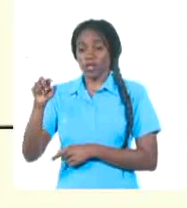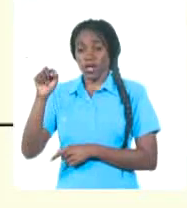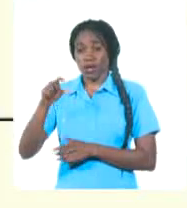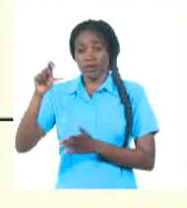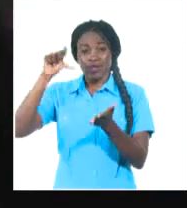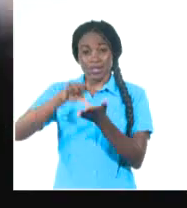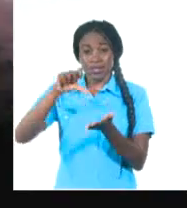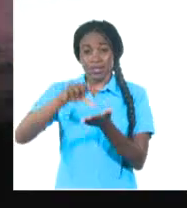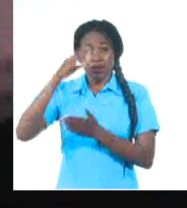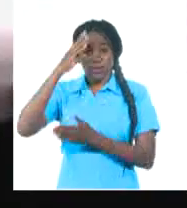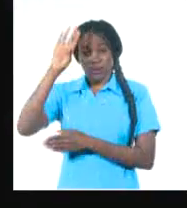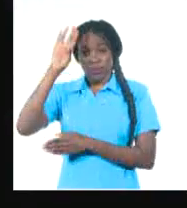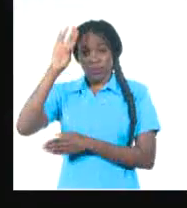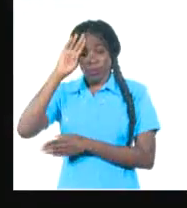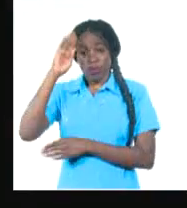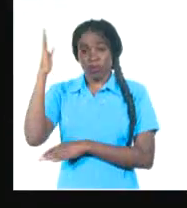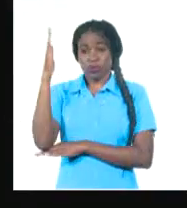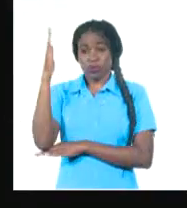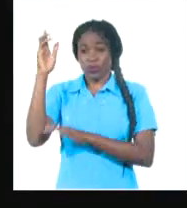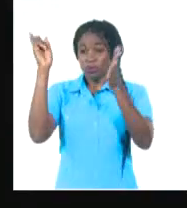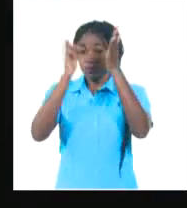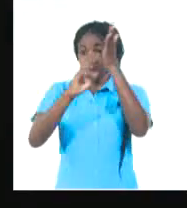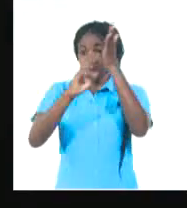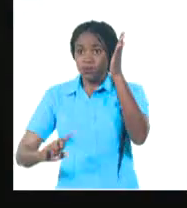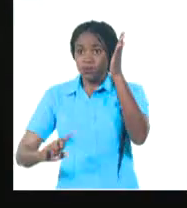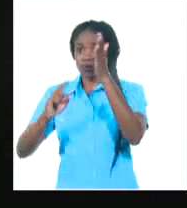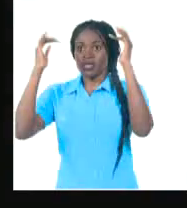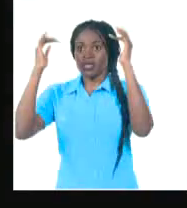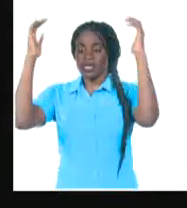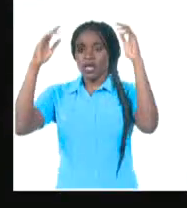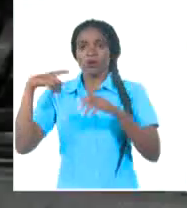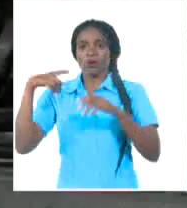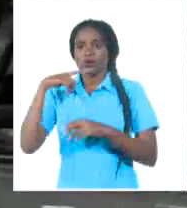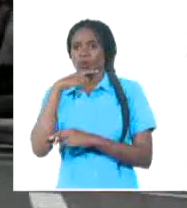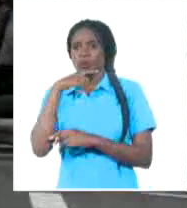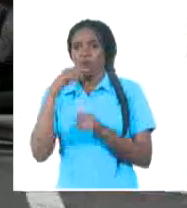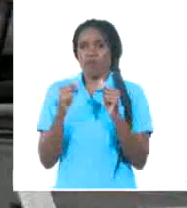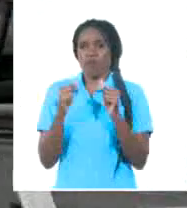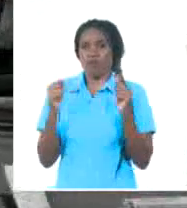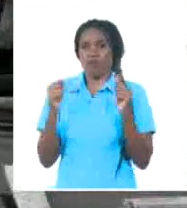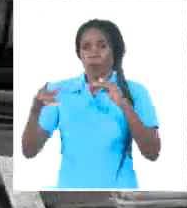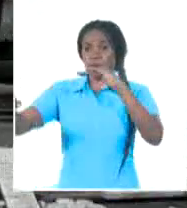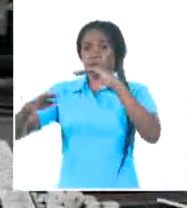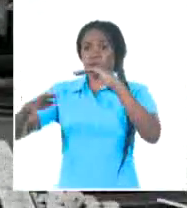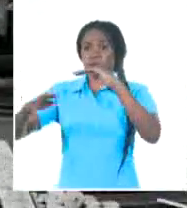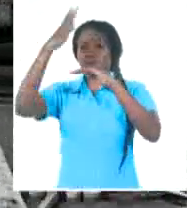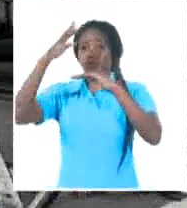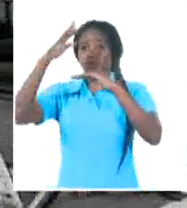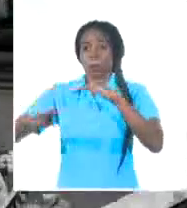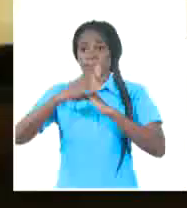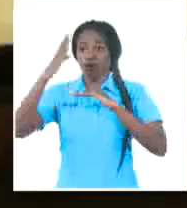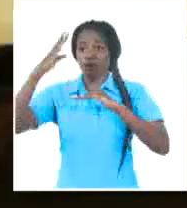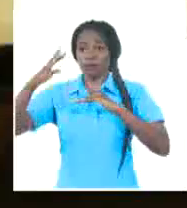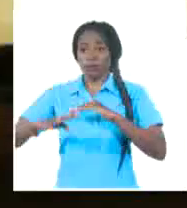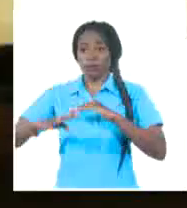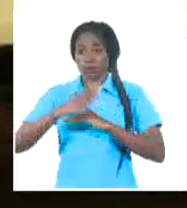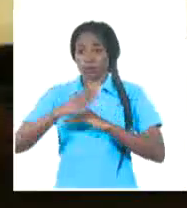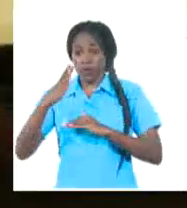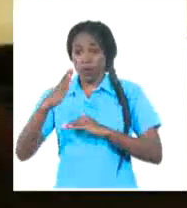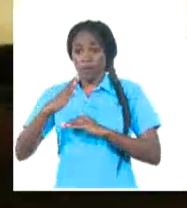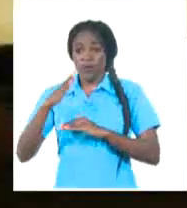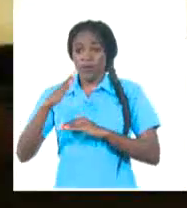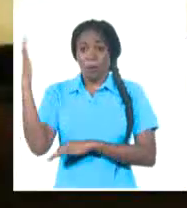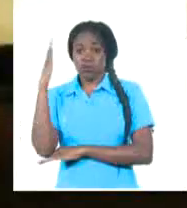de Cuba. Relámpagos en un cielo rojizo, frío, inmensas las olas en el litoral norte,